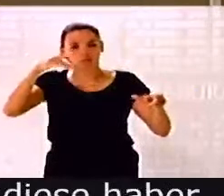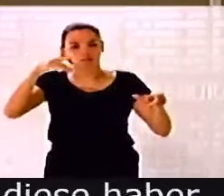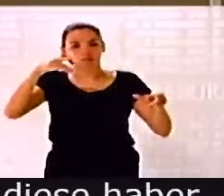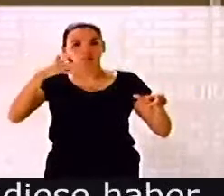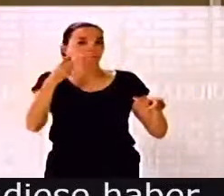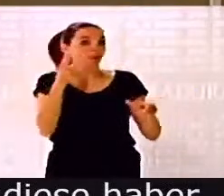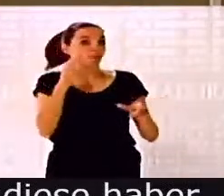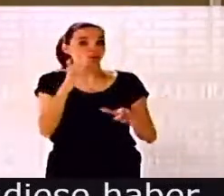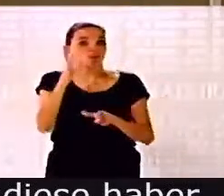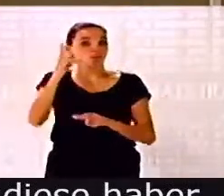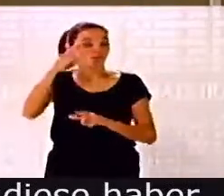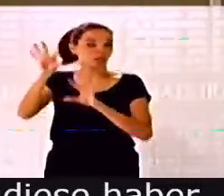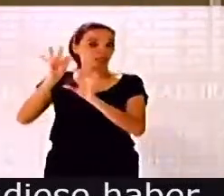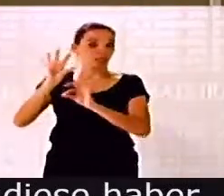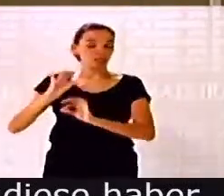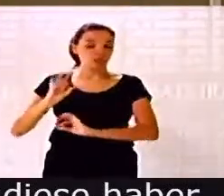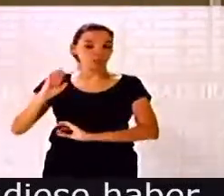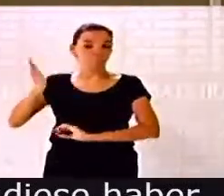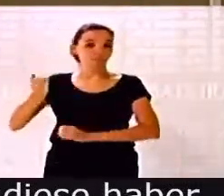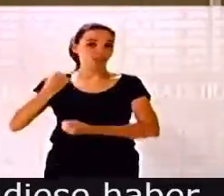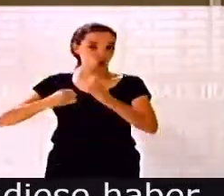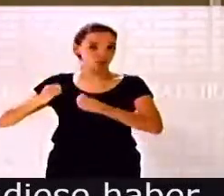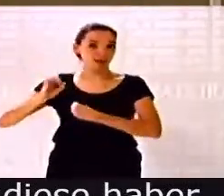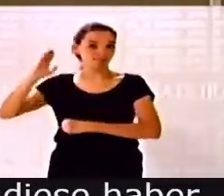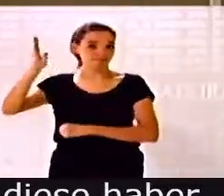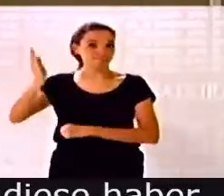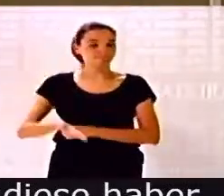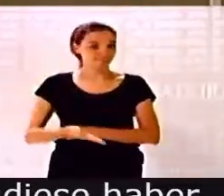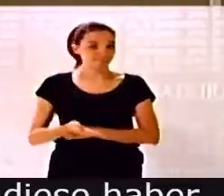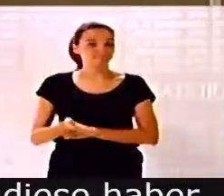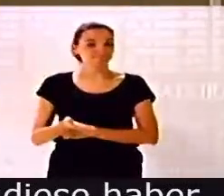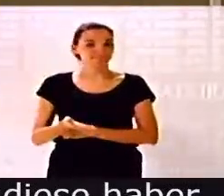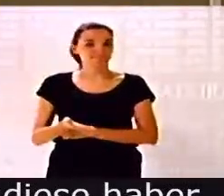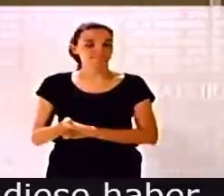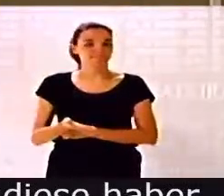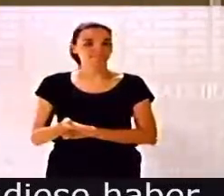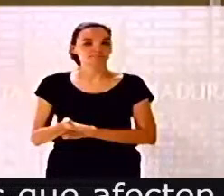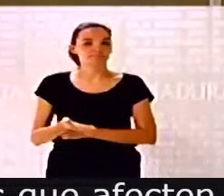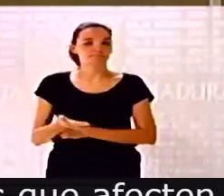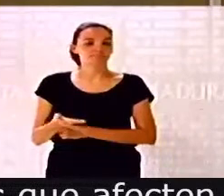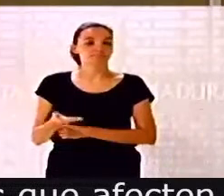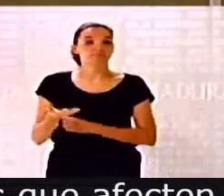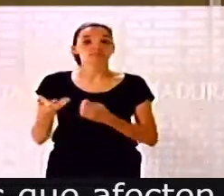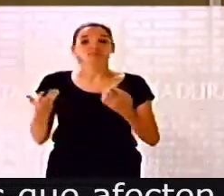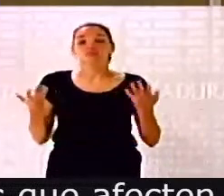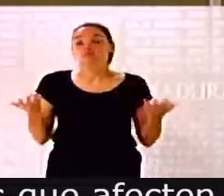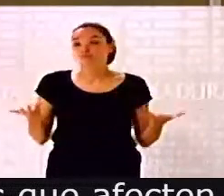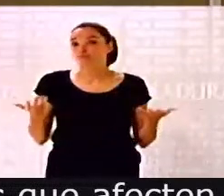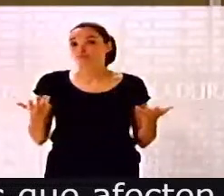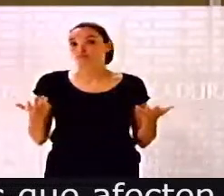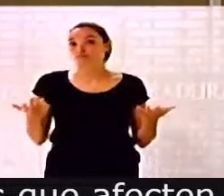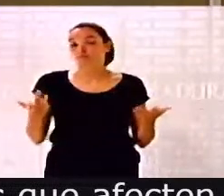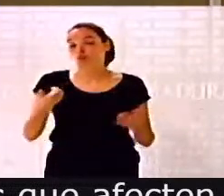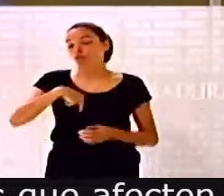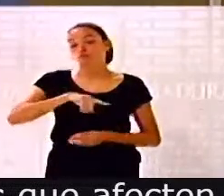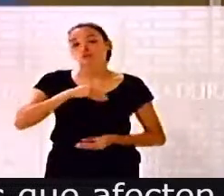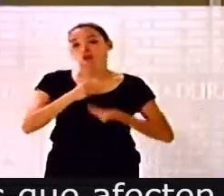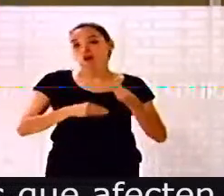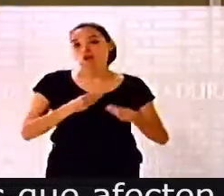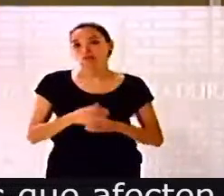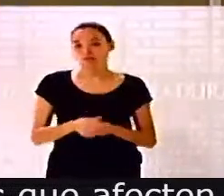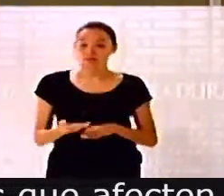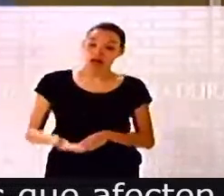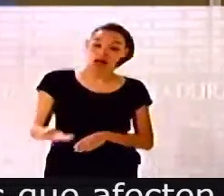al mundo de la actividad económica, a la parte económica, pues entonces lo que tenemos que hacer son